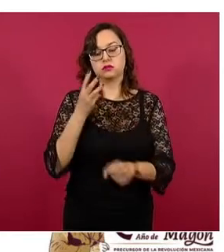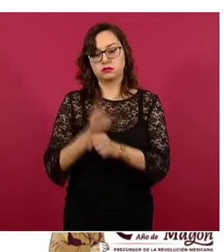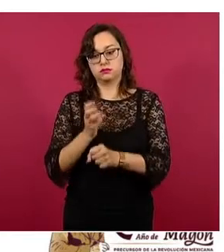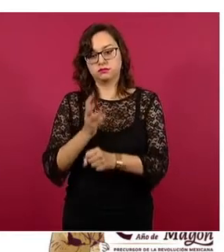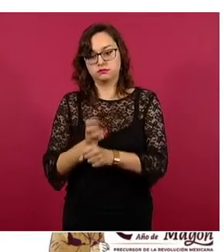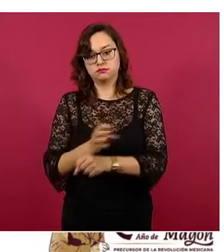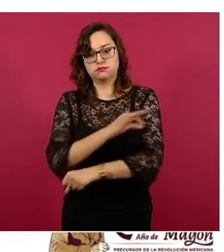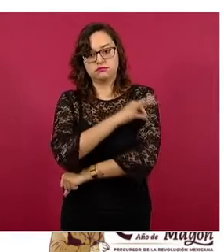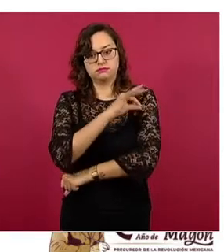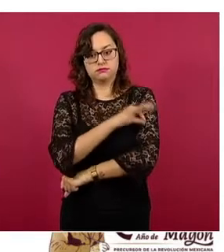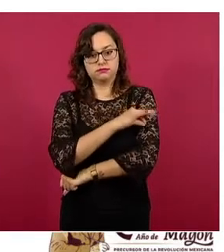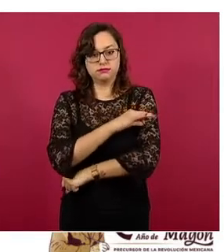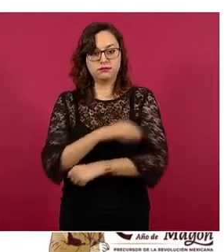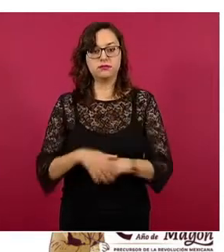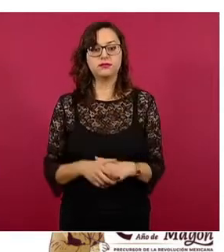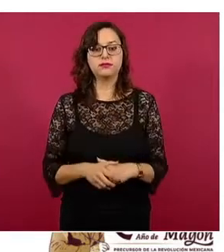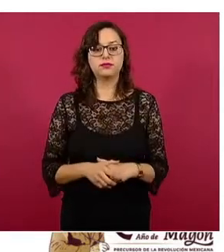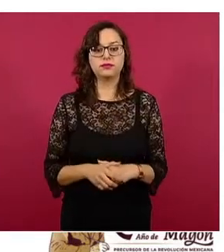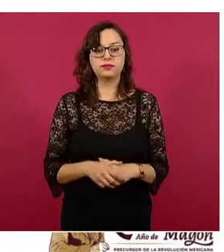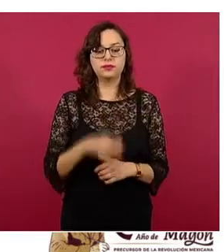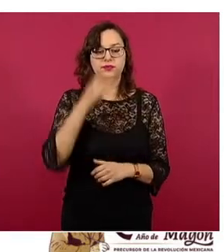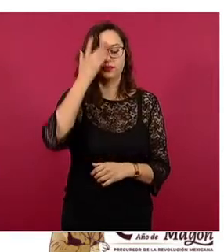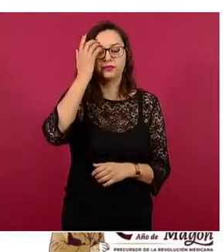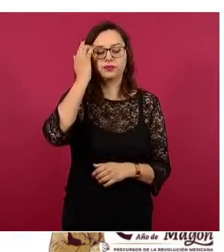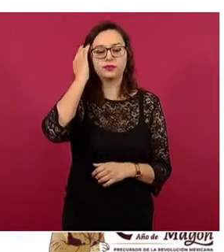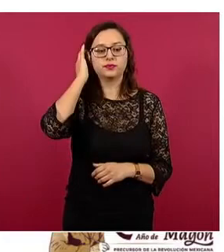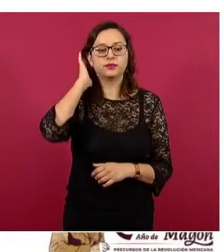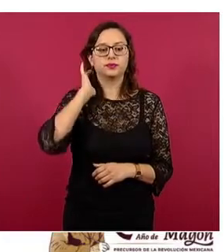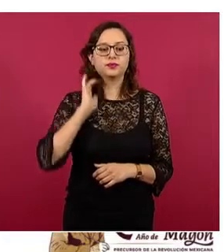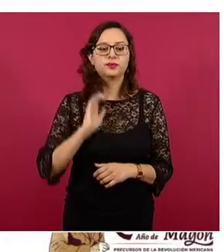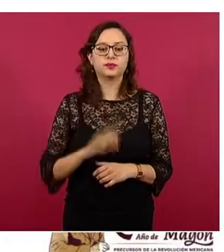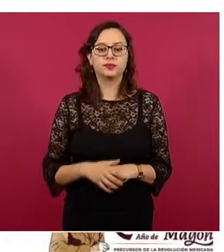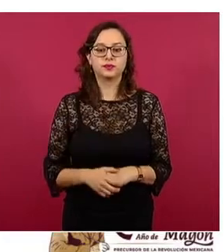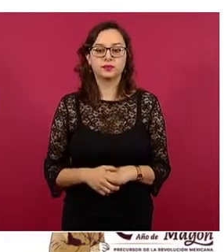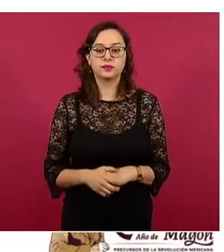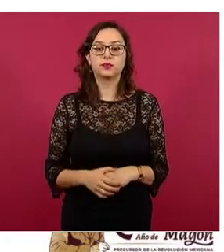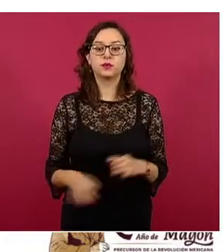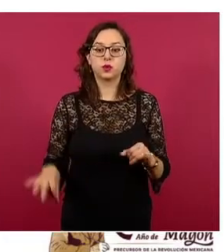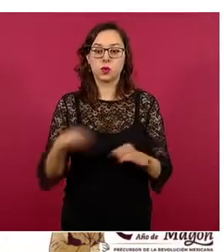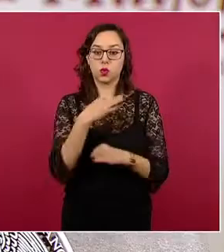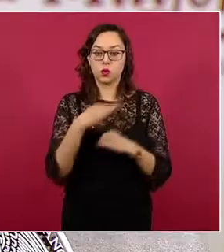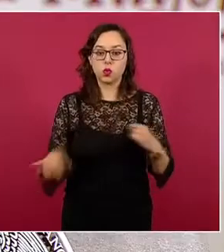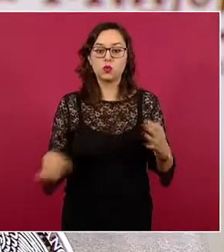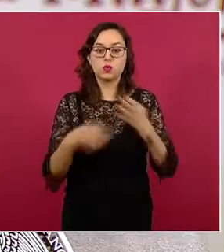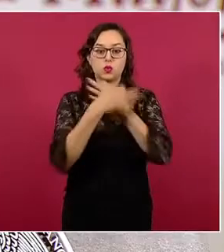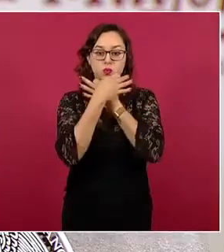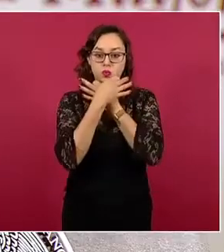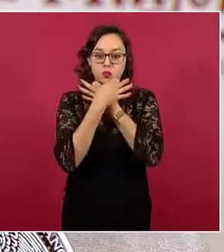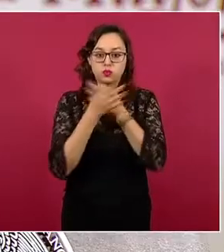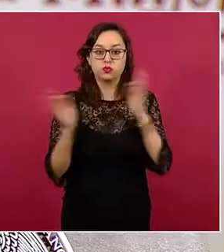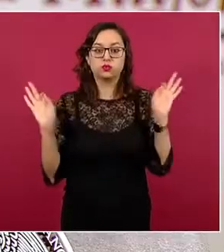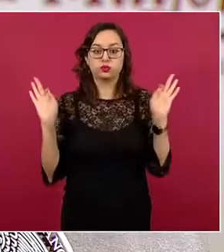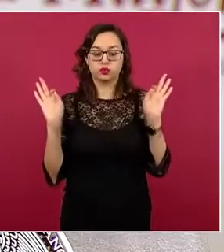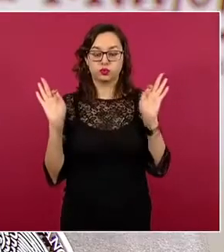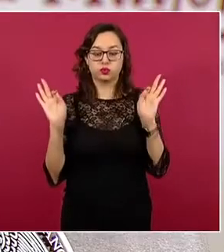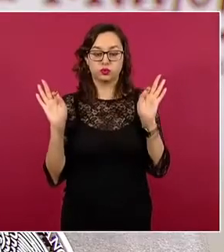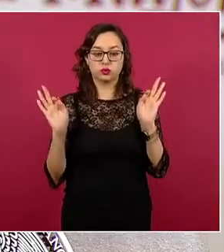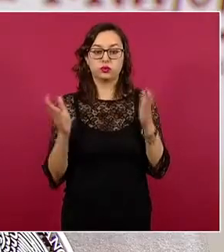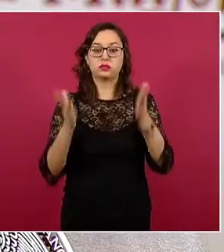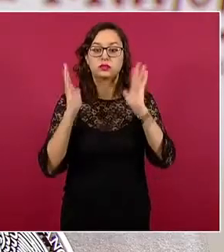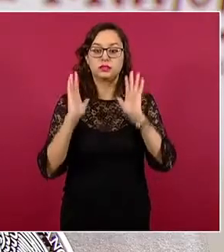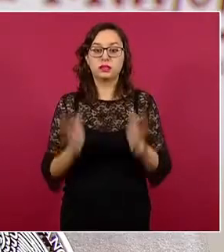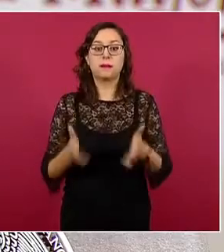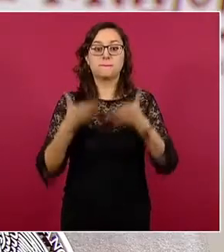refuerzo. Ya para terminar, hacemos un anuncio de abrimos el registro para